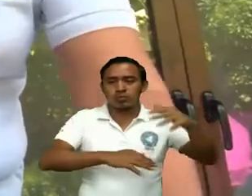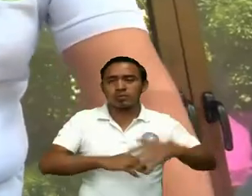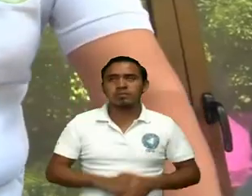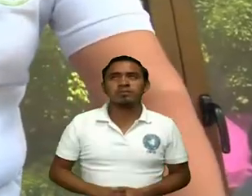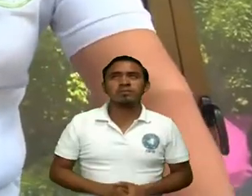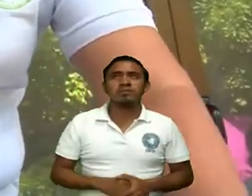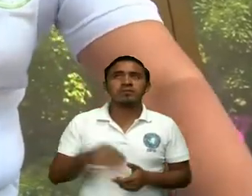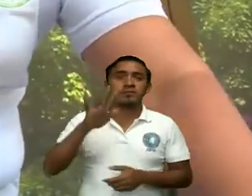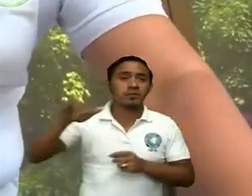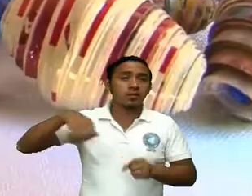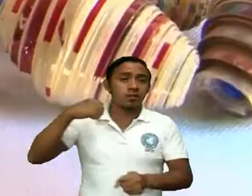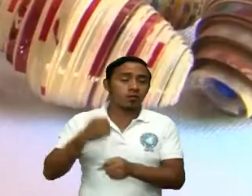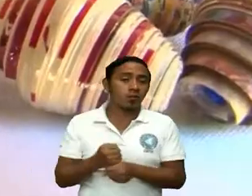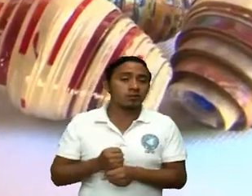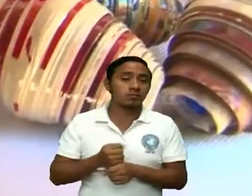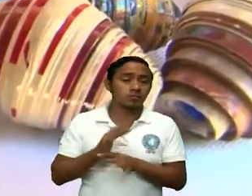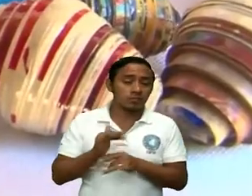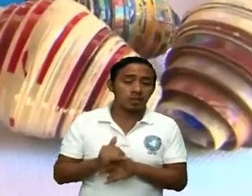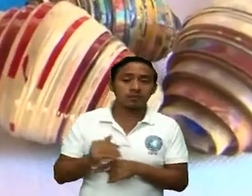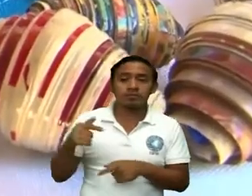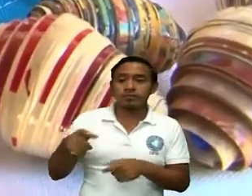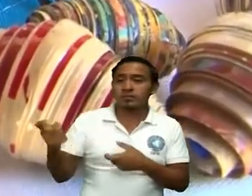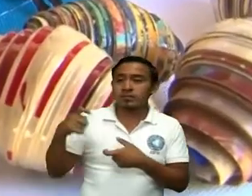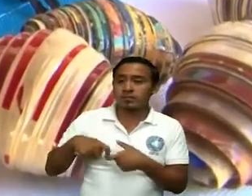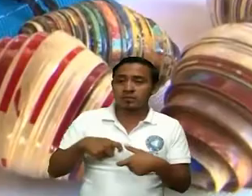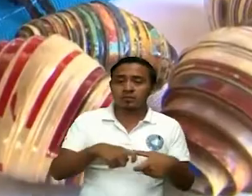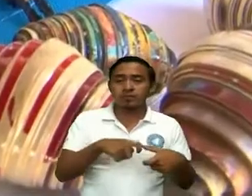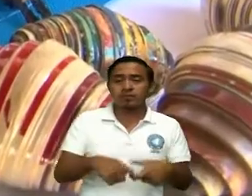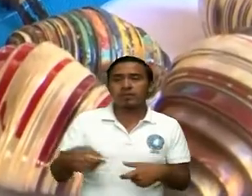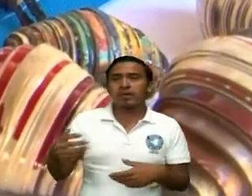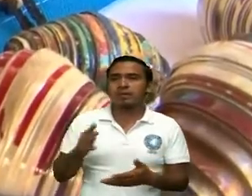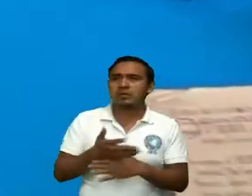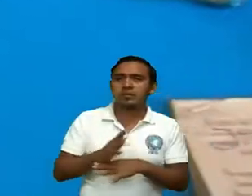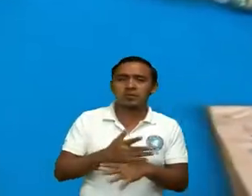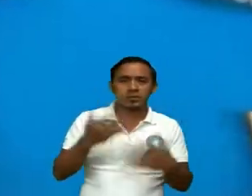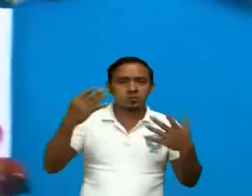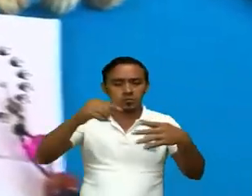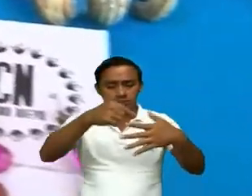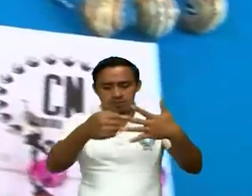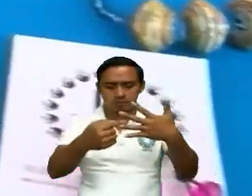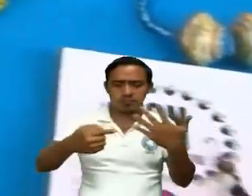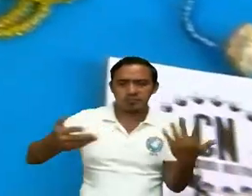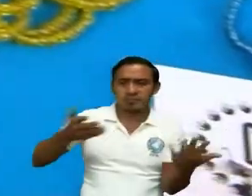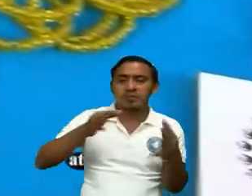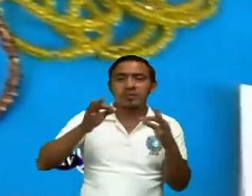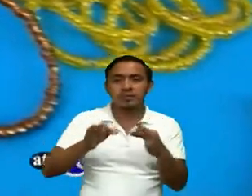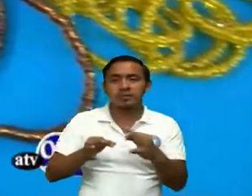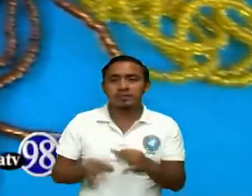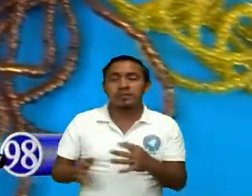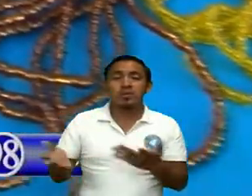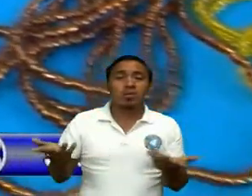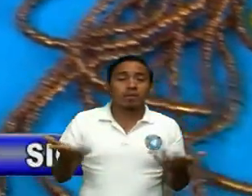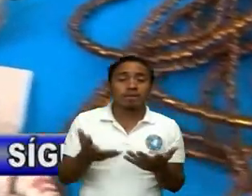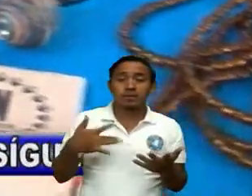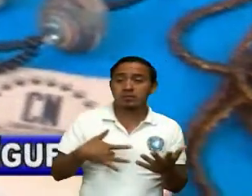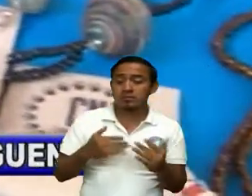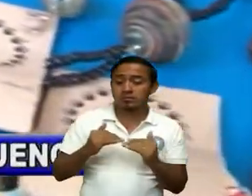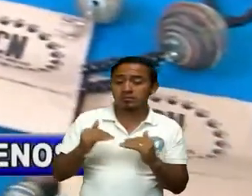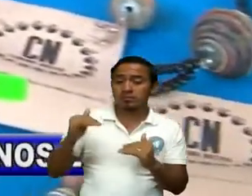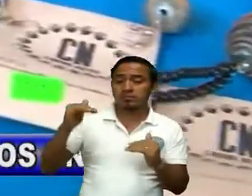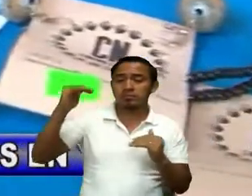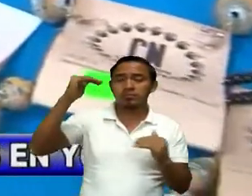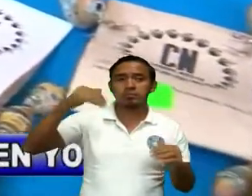Tras 5 años de existencia, esta cooperativa ha variado sus productos para satisfacer la exigente y creciente